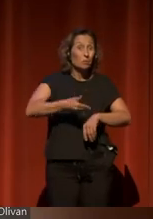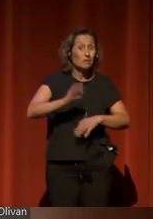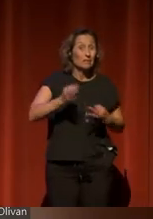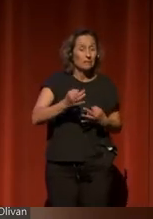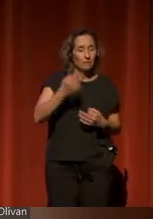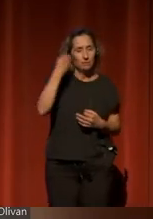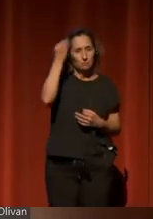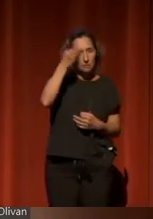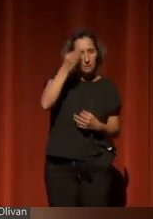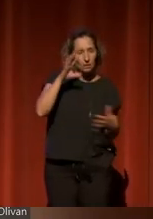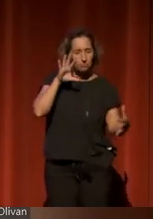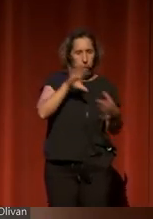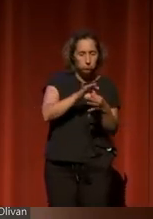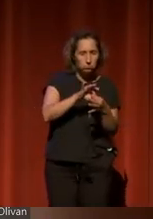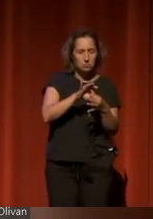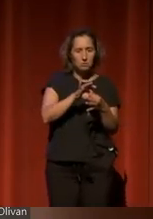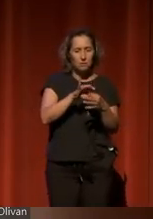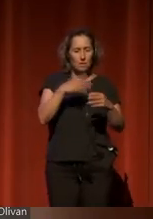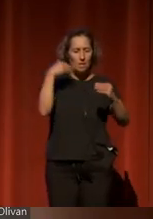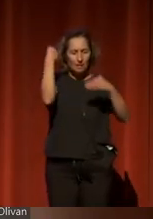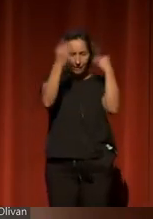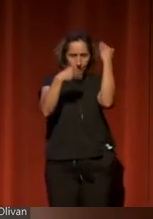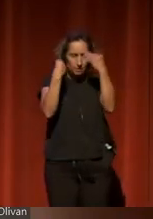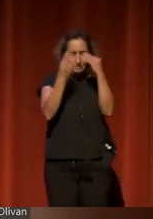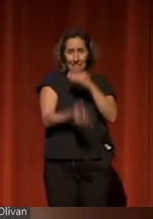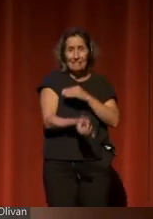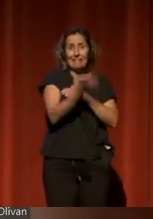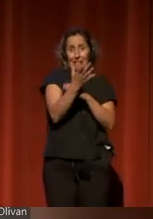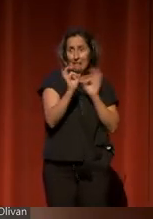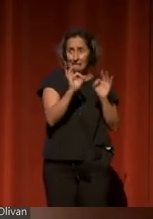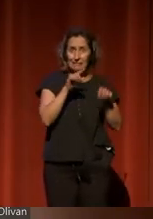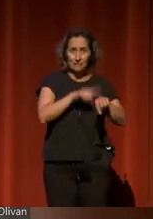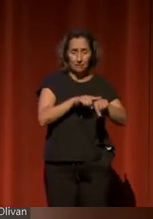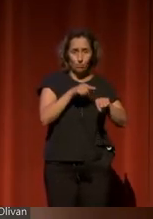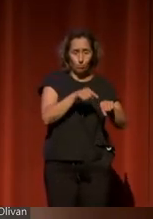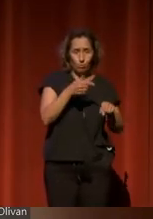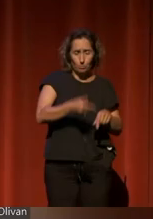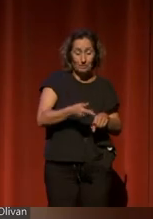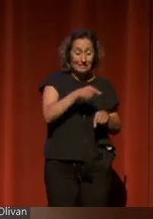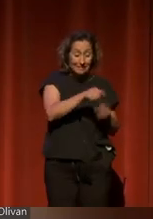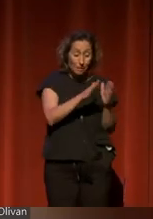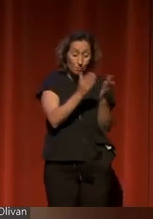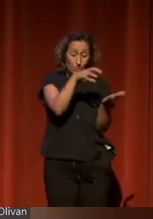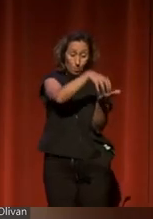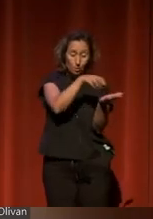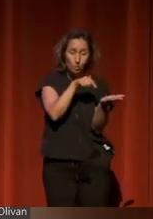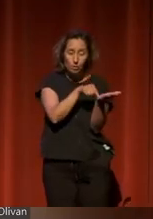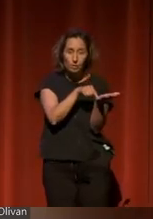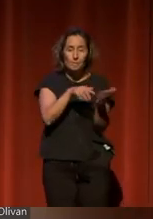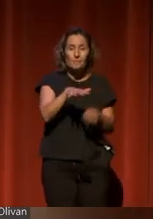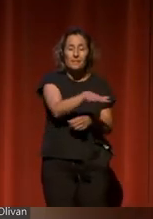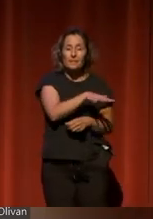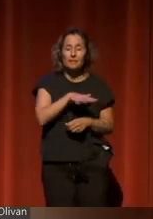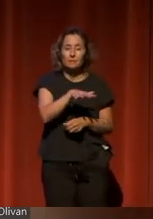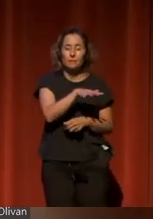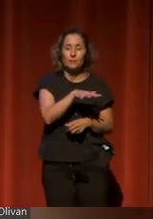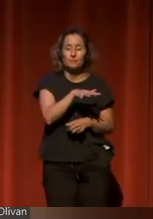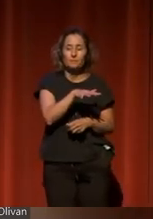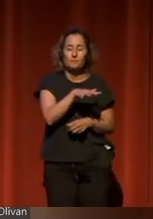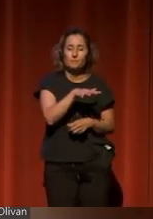vincularnos que es reflexionar y que es crear no yo creo que las bibliotecas tienen que ser esos espacios